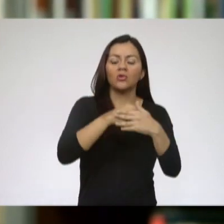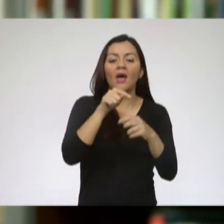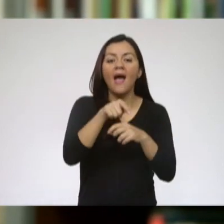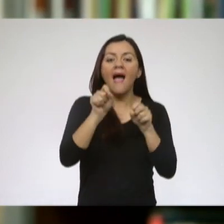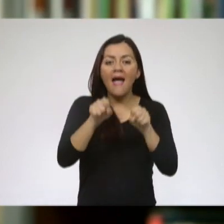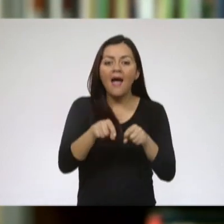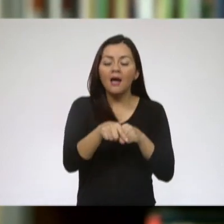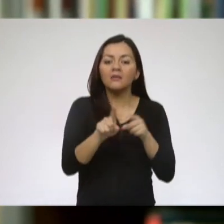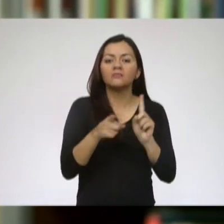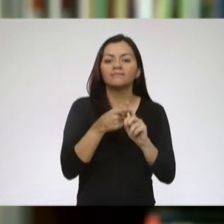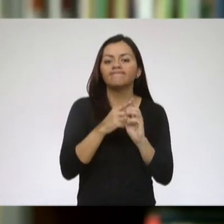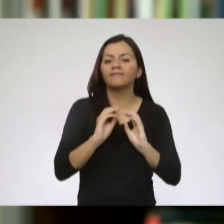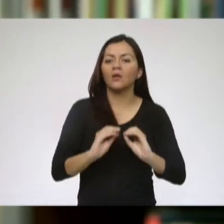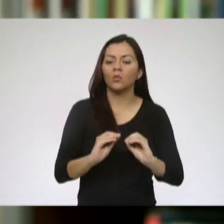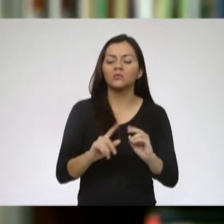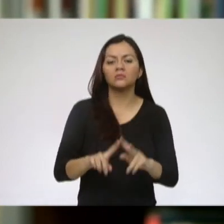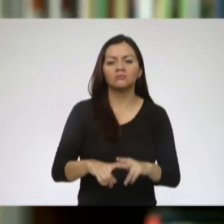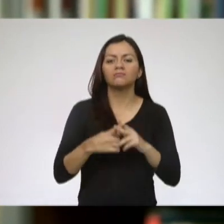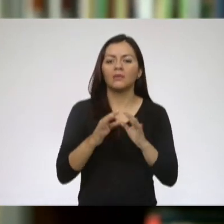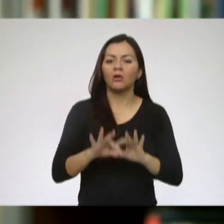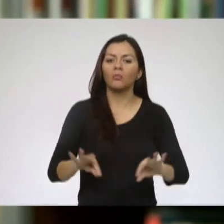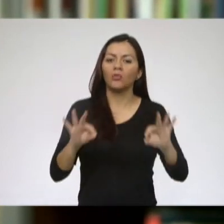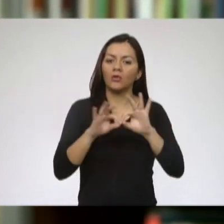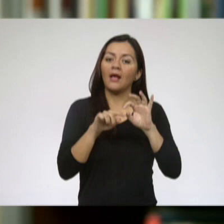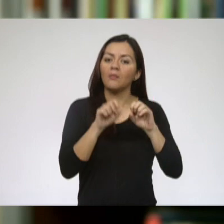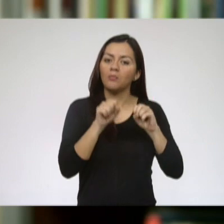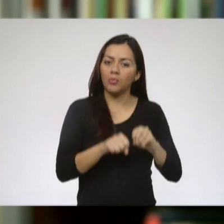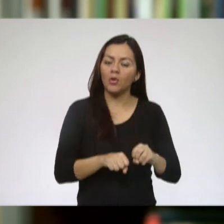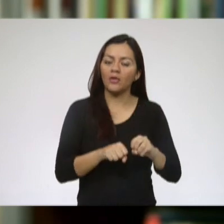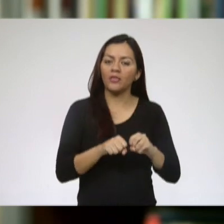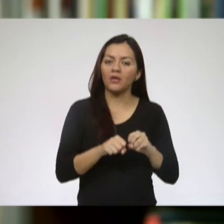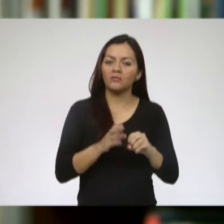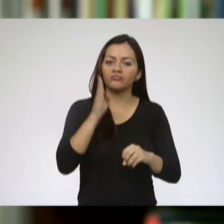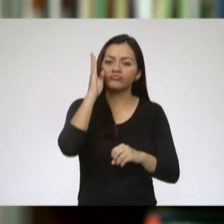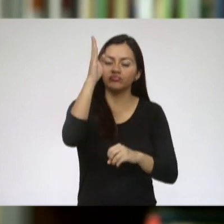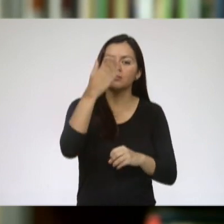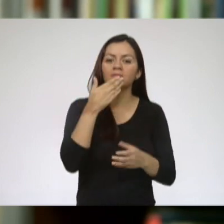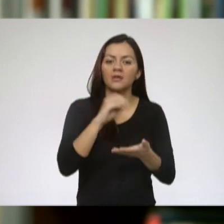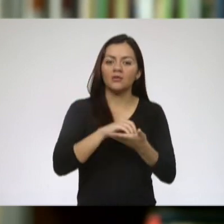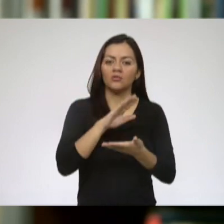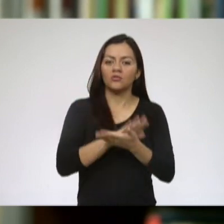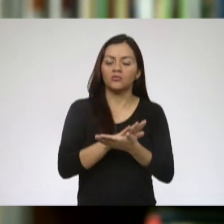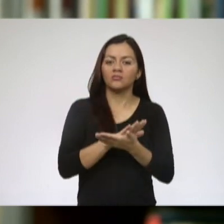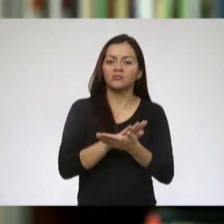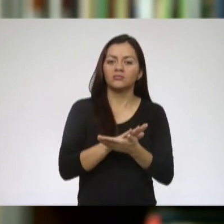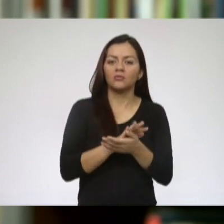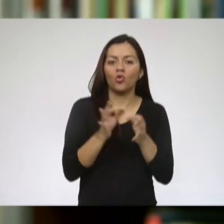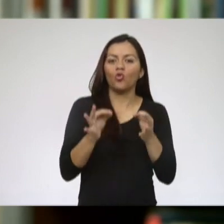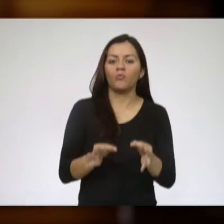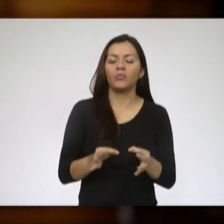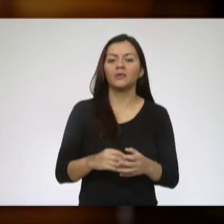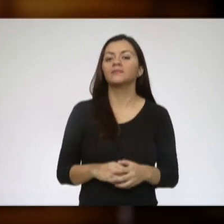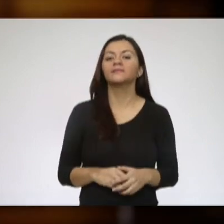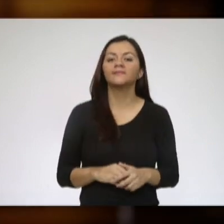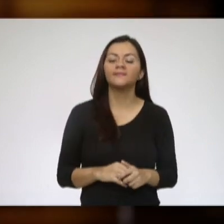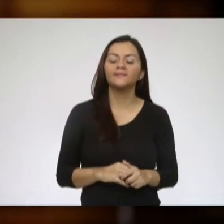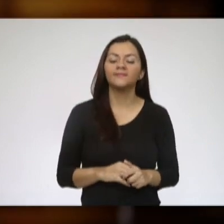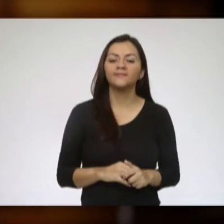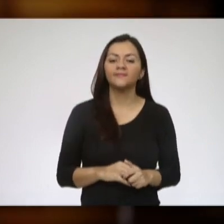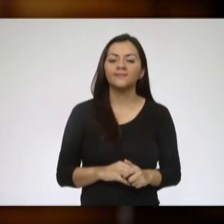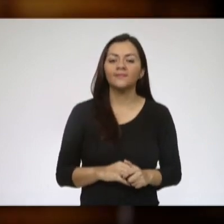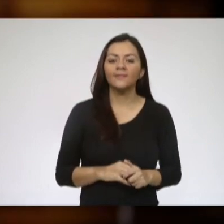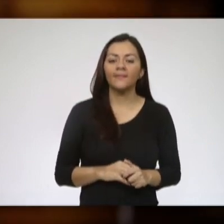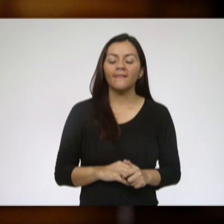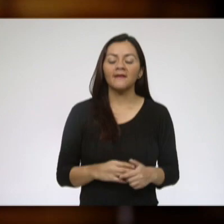ahí a nivel educativo, yo creo que tenemos como que esta garantía para exigir que se cumplan los derechos. Bueno, aunque